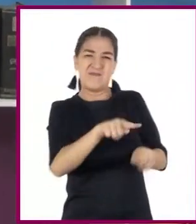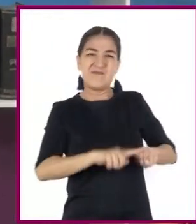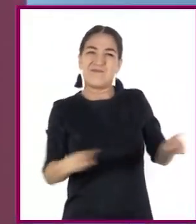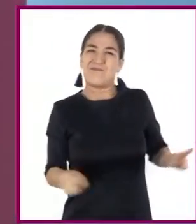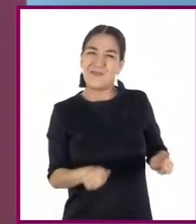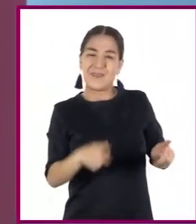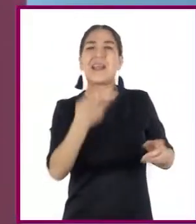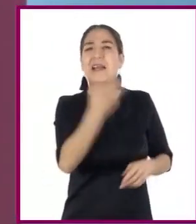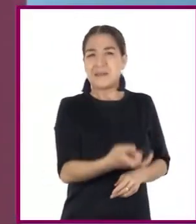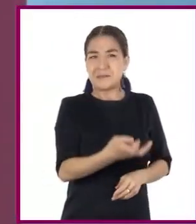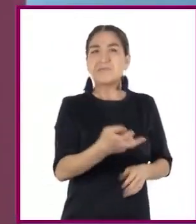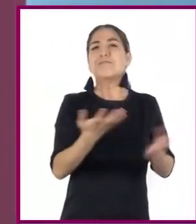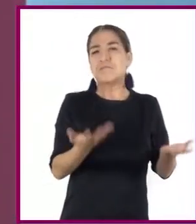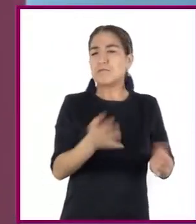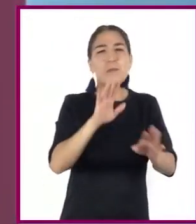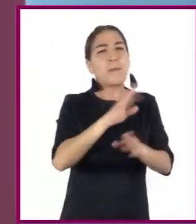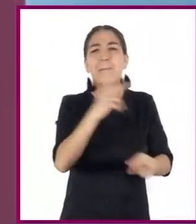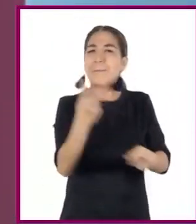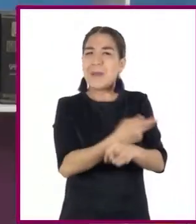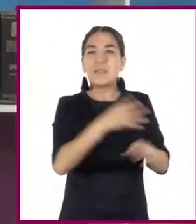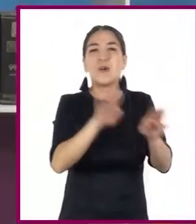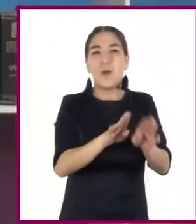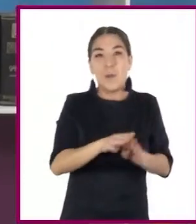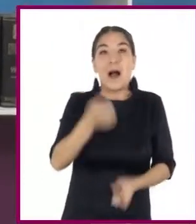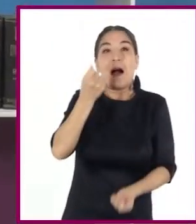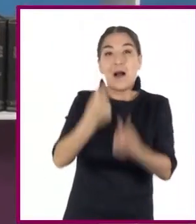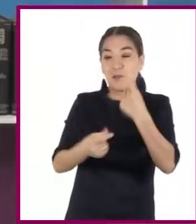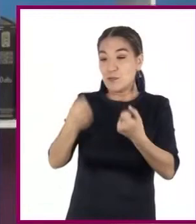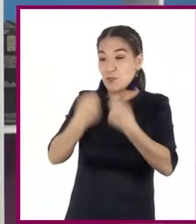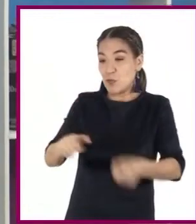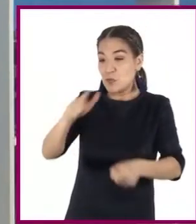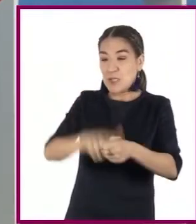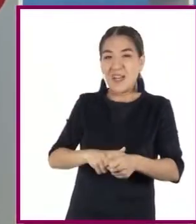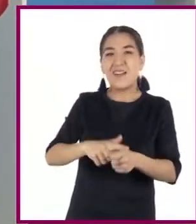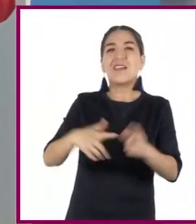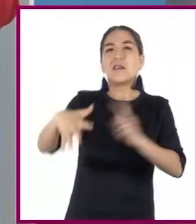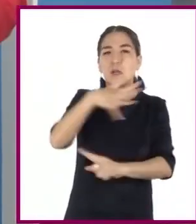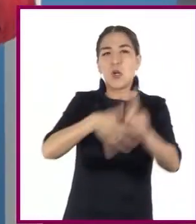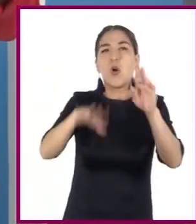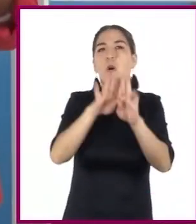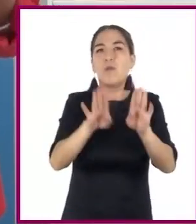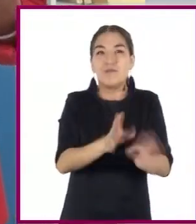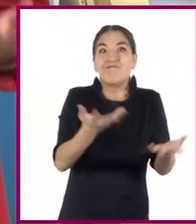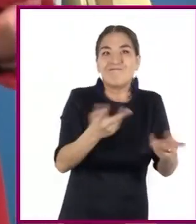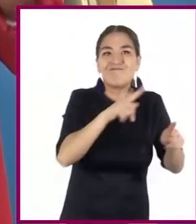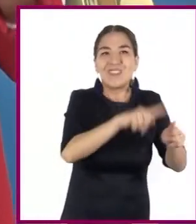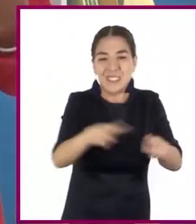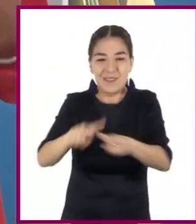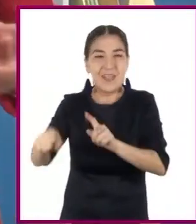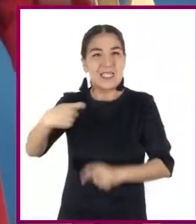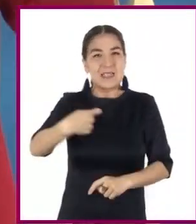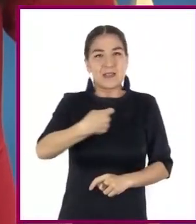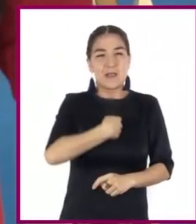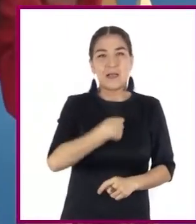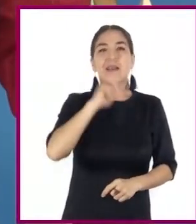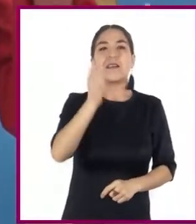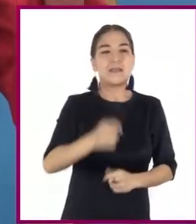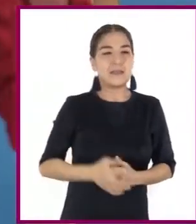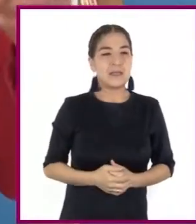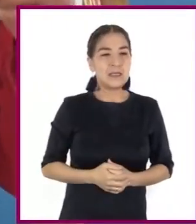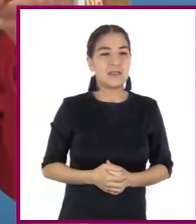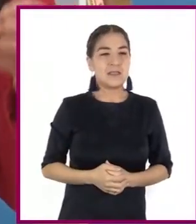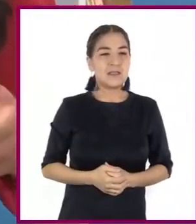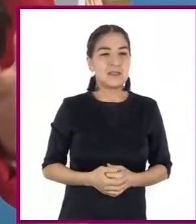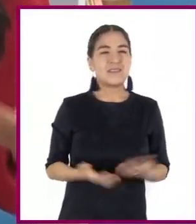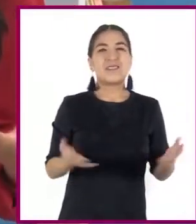cierto, Nayeli, y aunque el contexto social puede hacer desvariar la identidad, llegando a la famosa crisis